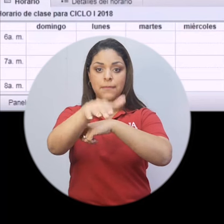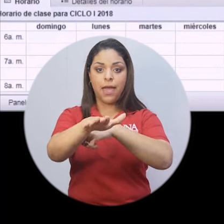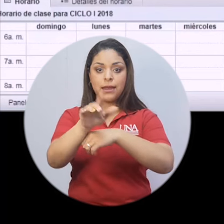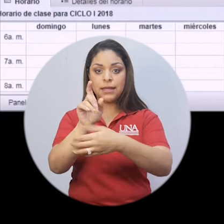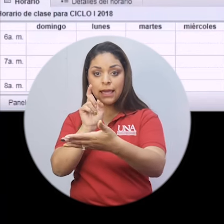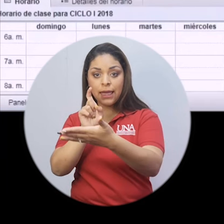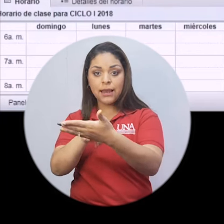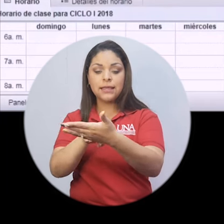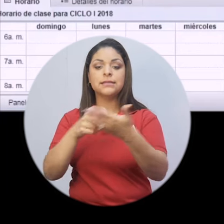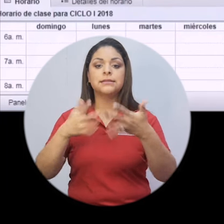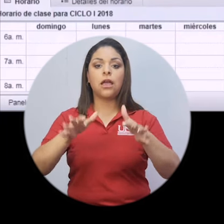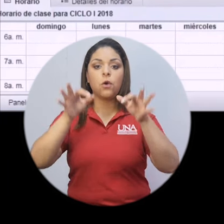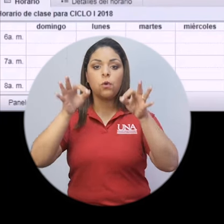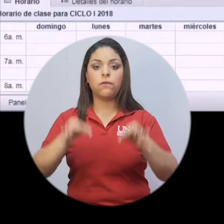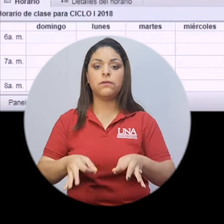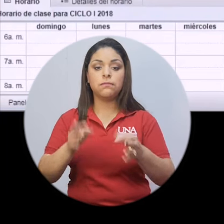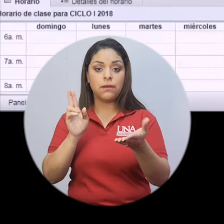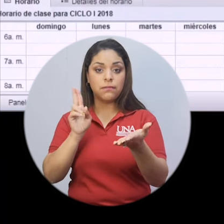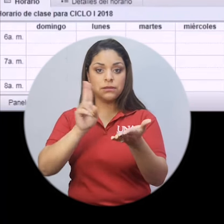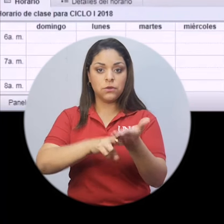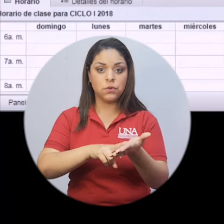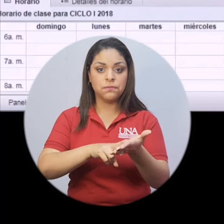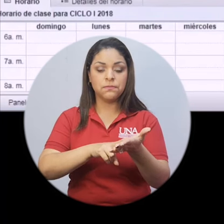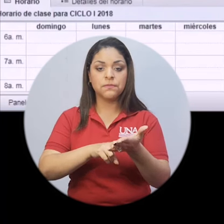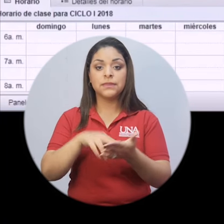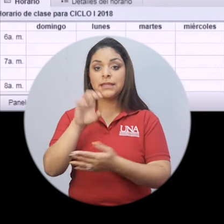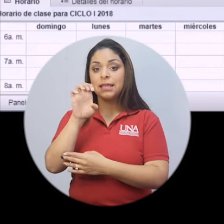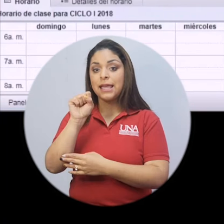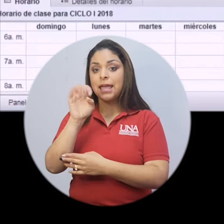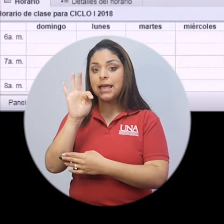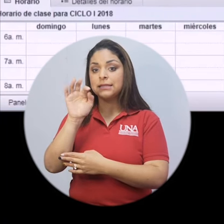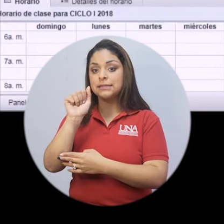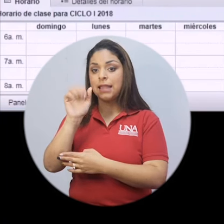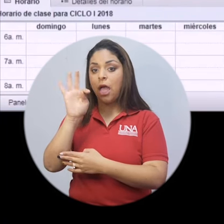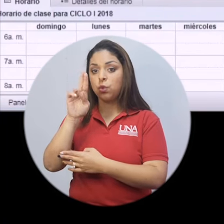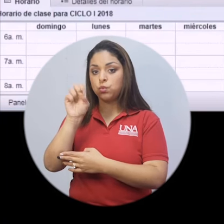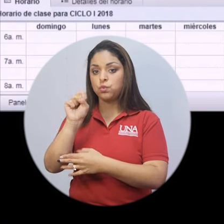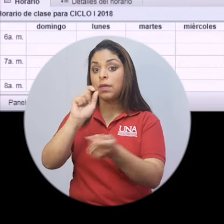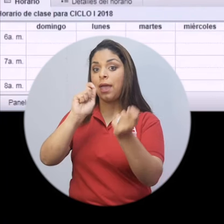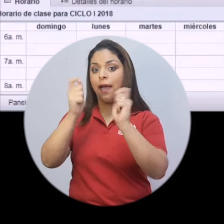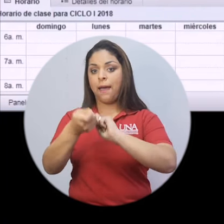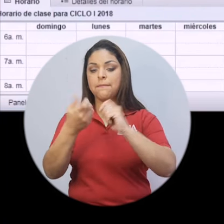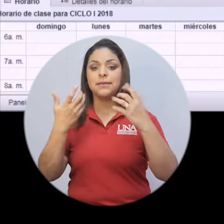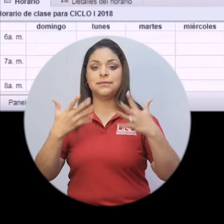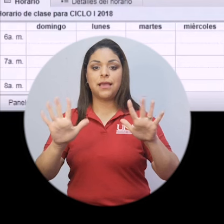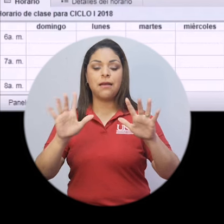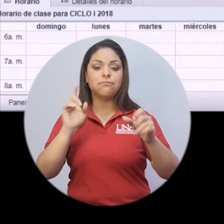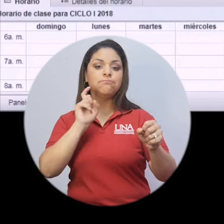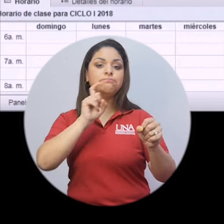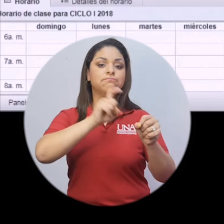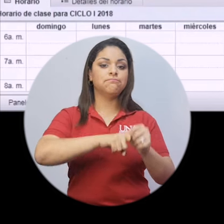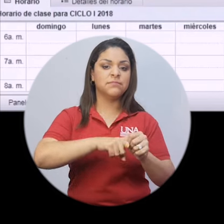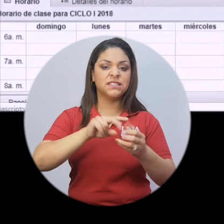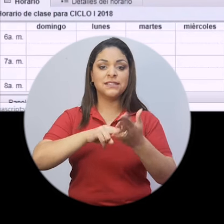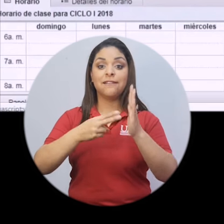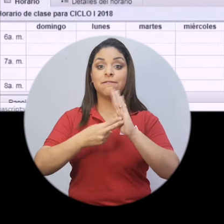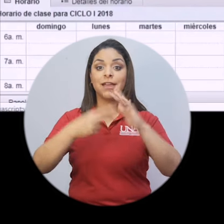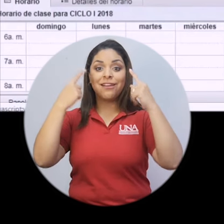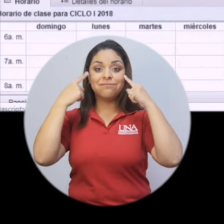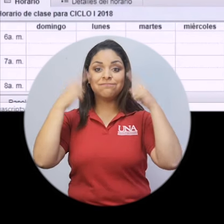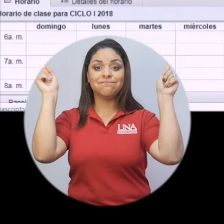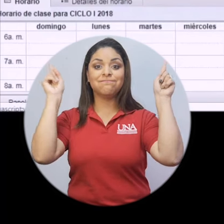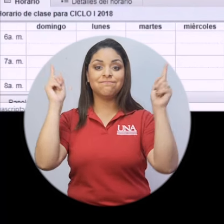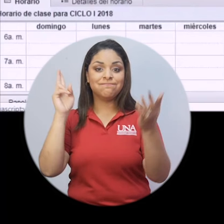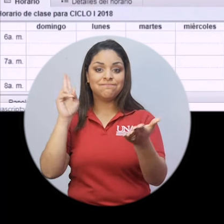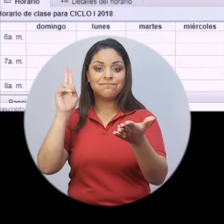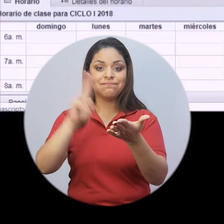para confirmar tu matrícula. El estatus de la materia o materias cambiará a Inscrito, lo cual